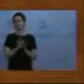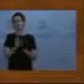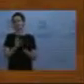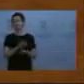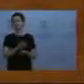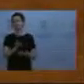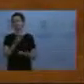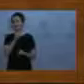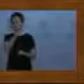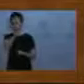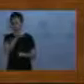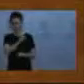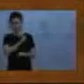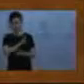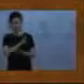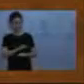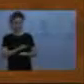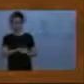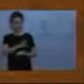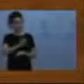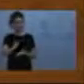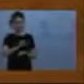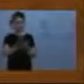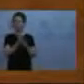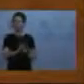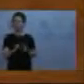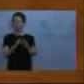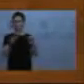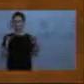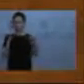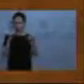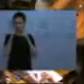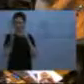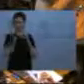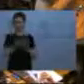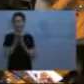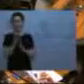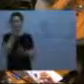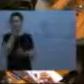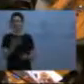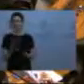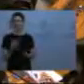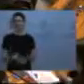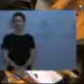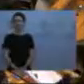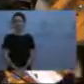con escasa fe en que el Gobierno lo cumpla, pero por lo menos que esta Cámara vaya a la dirección adecuada. Gracias.